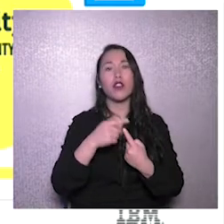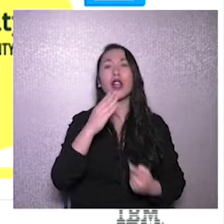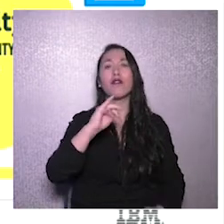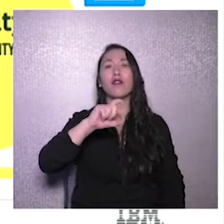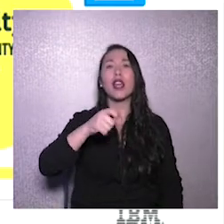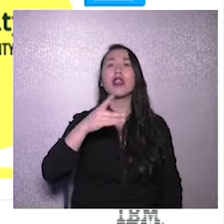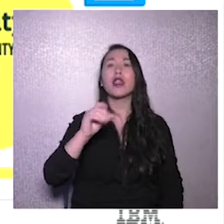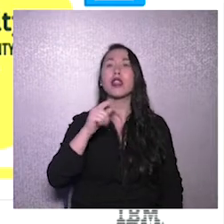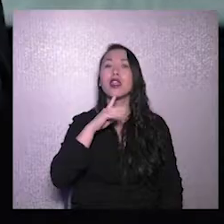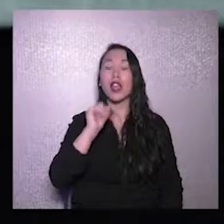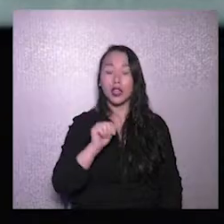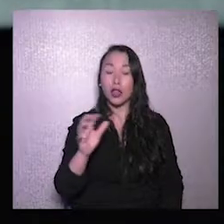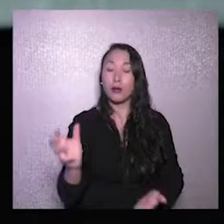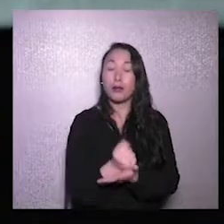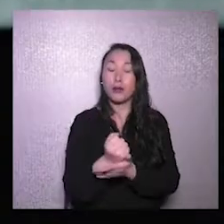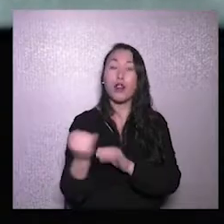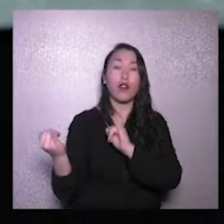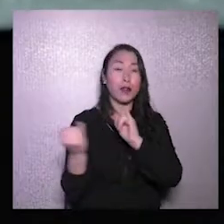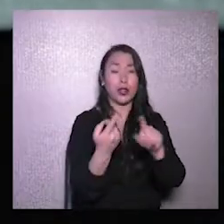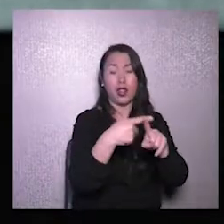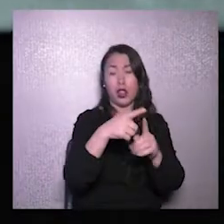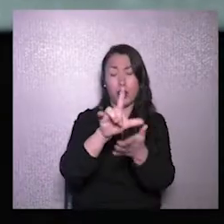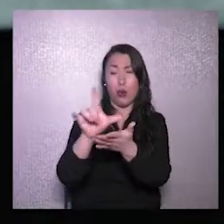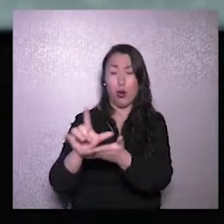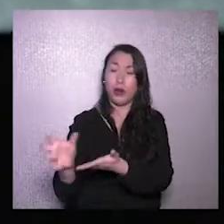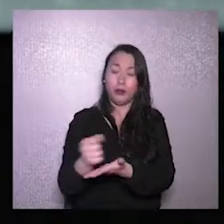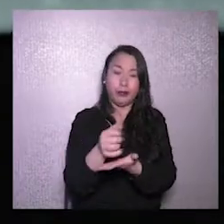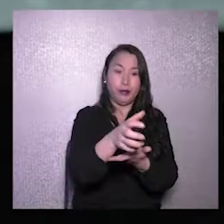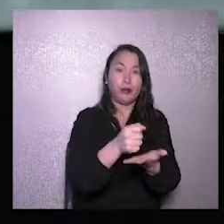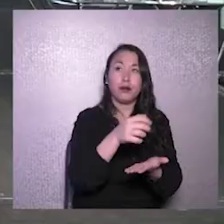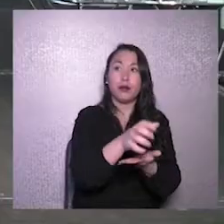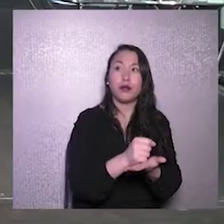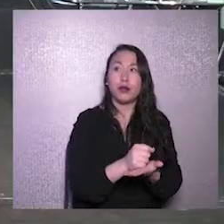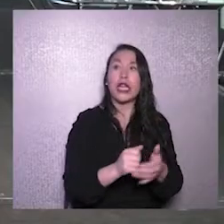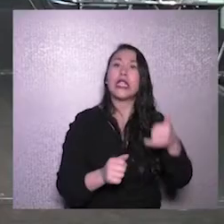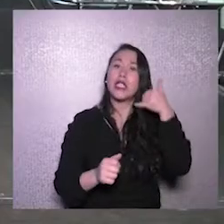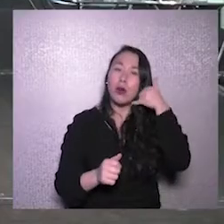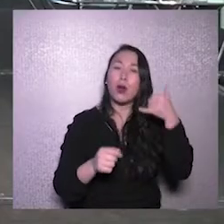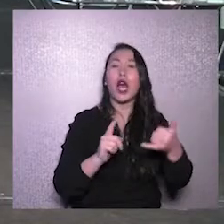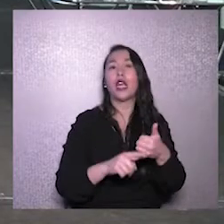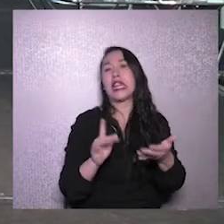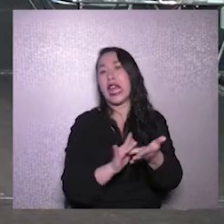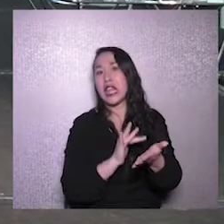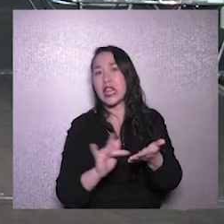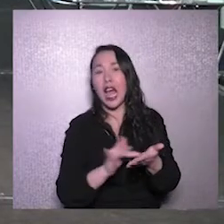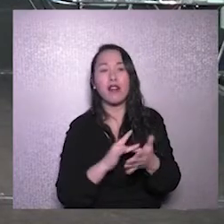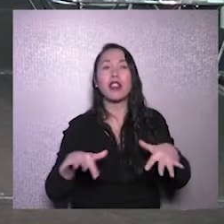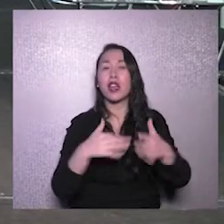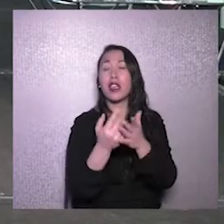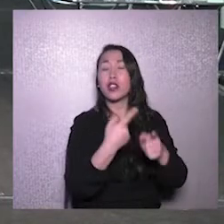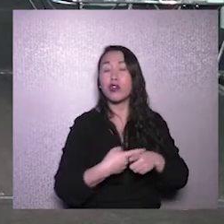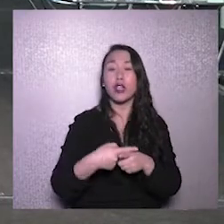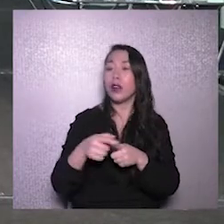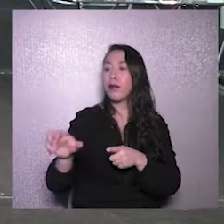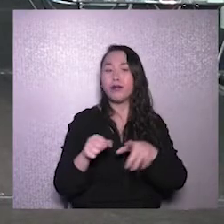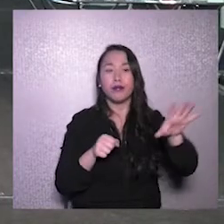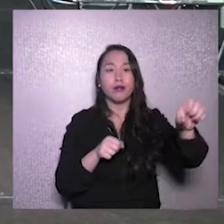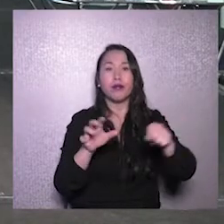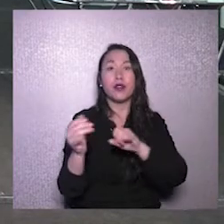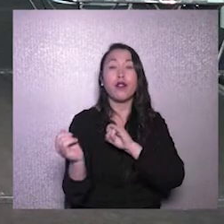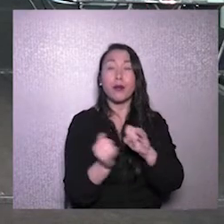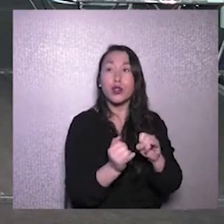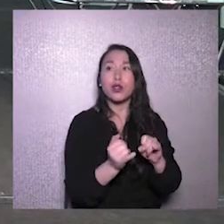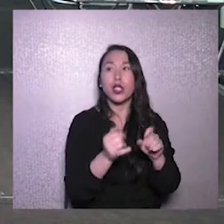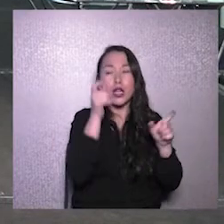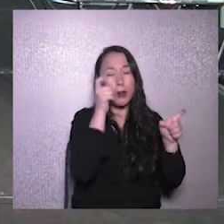Las posibilidades de capturar datos de distintas fuentes, de smartphones, de smartwatches, de redes sociales, de